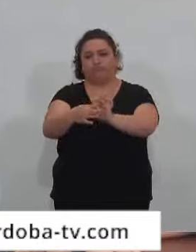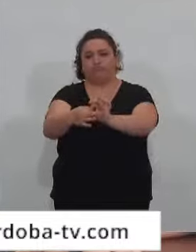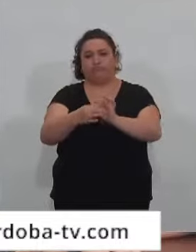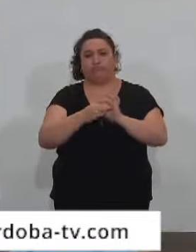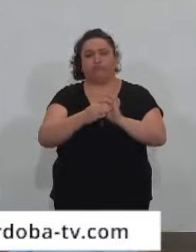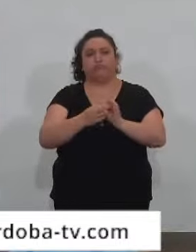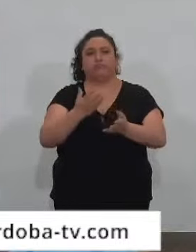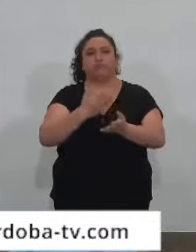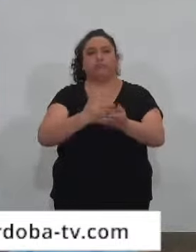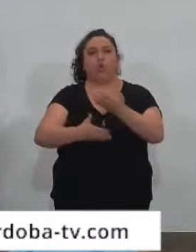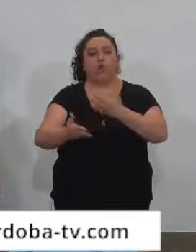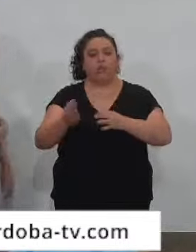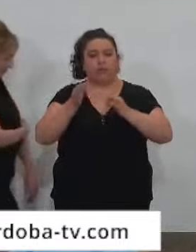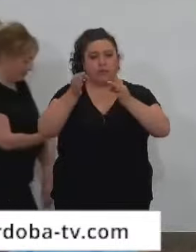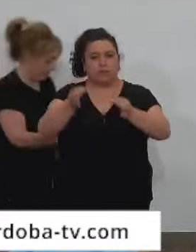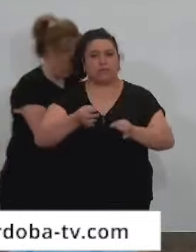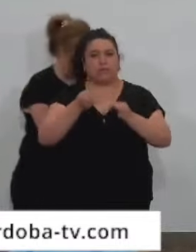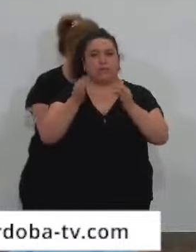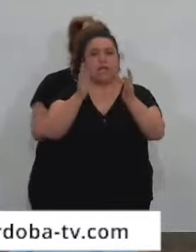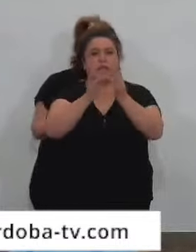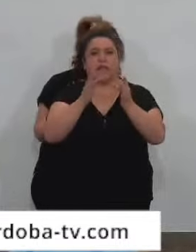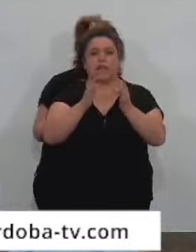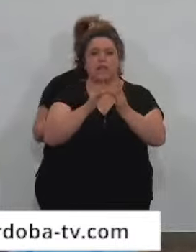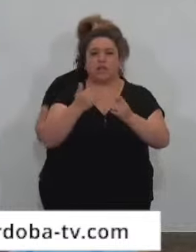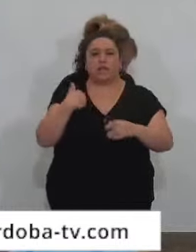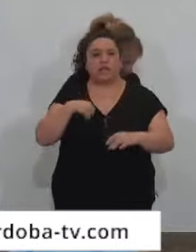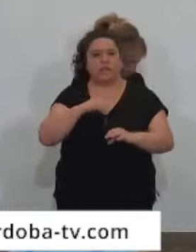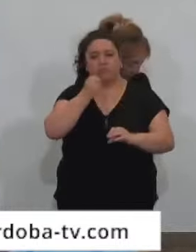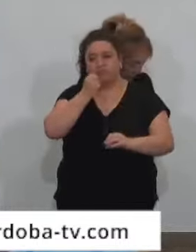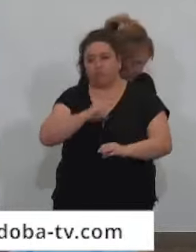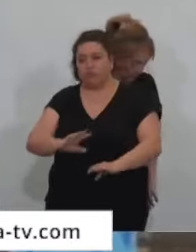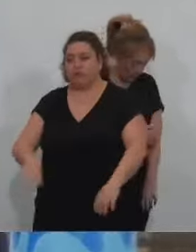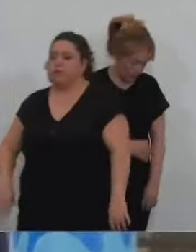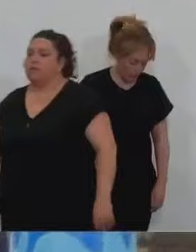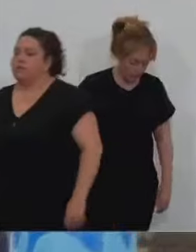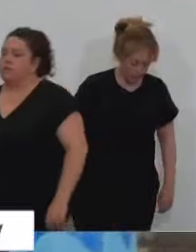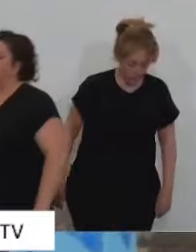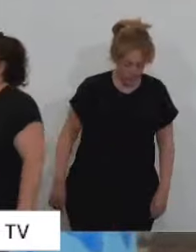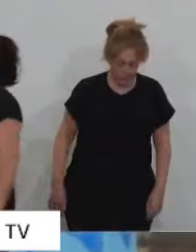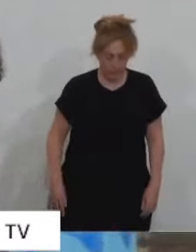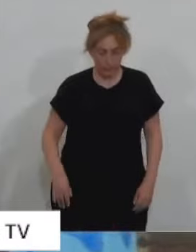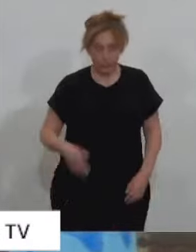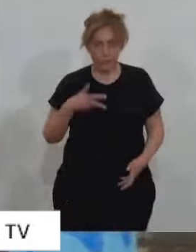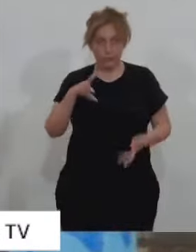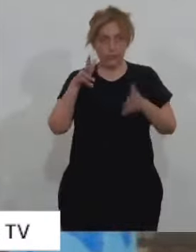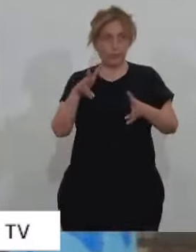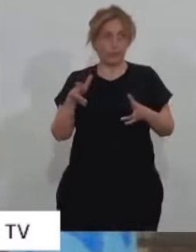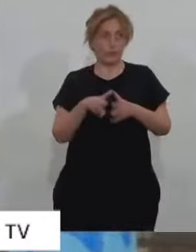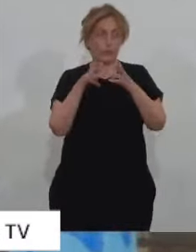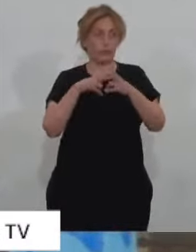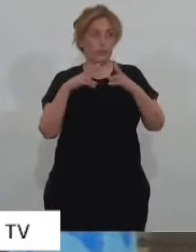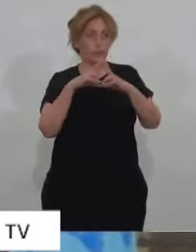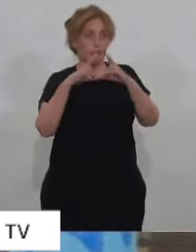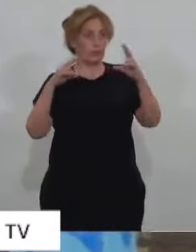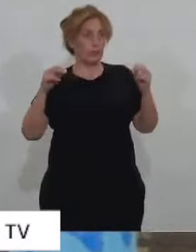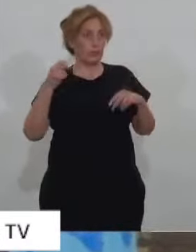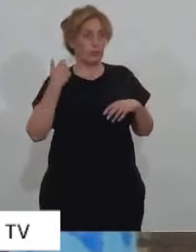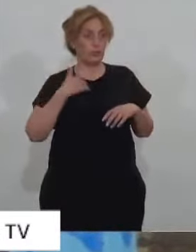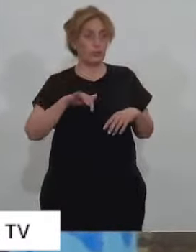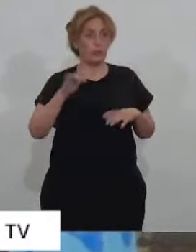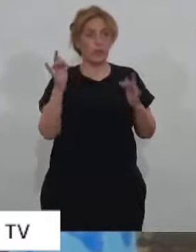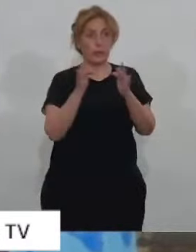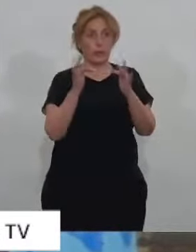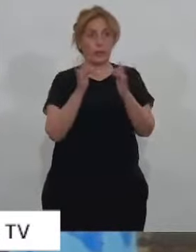día, el Consejo Social de la Universidad, el rector se felicitaba de relaciones que tiene con la Diputación, no de ahora, sino de antes, y